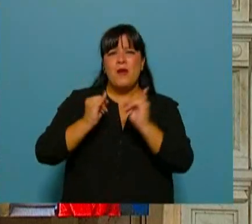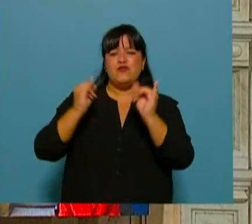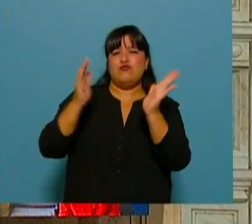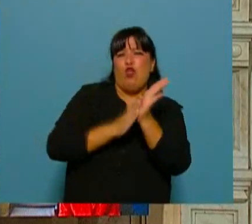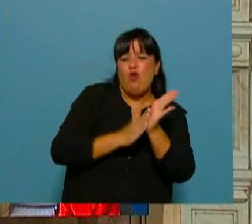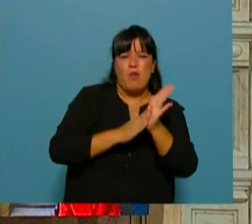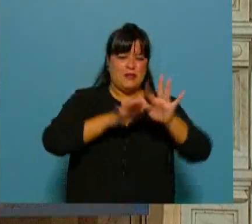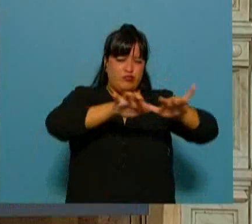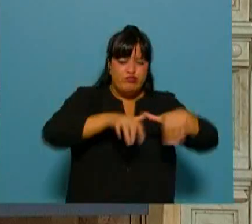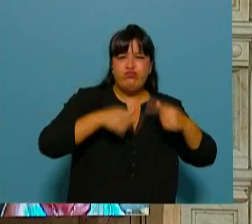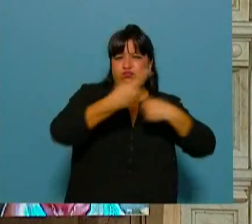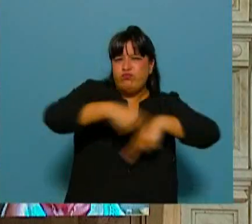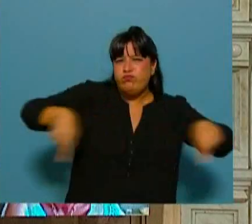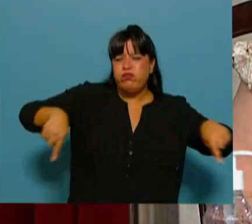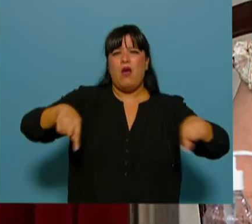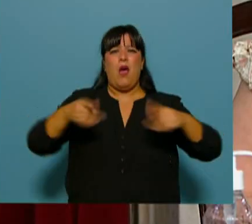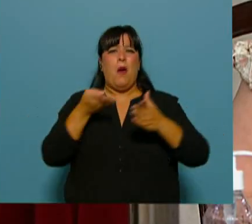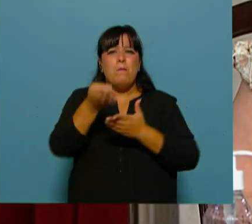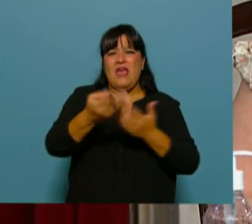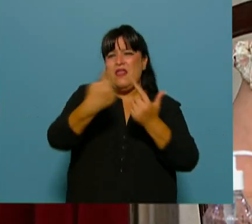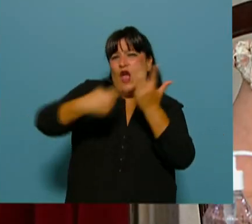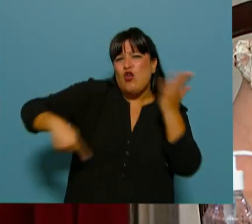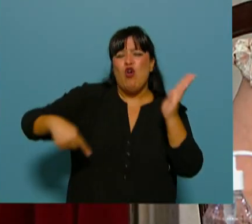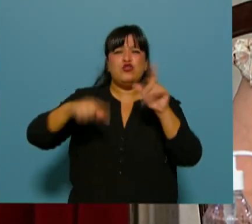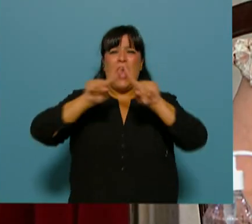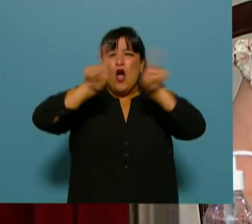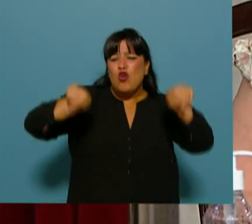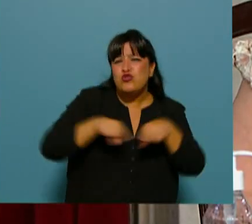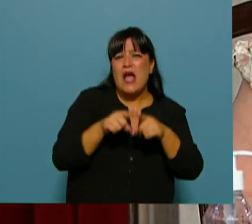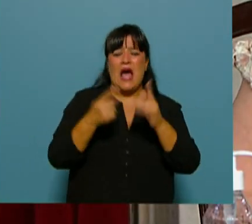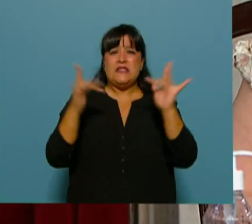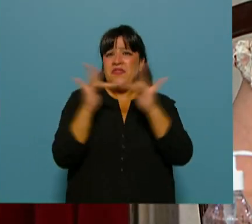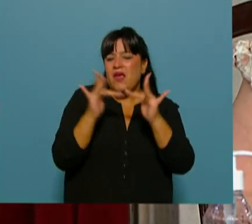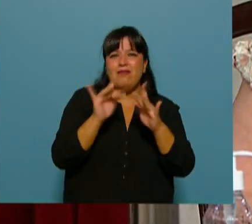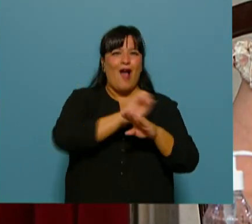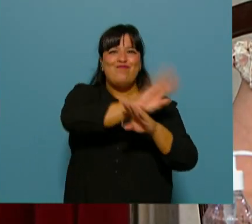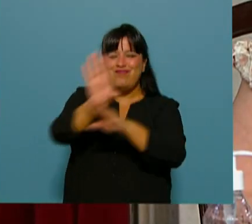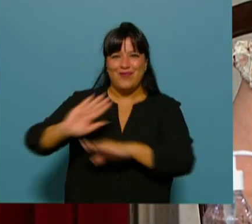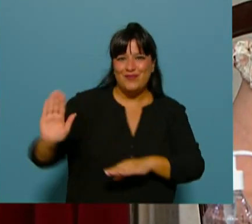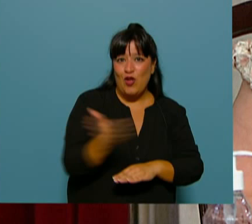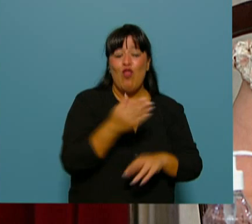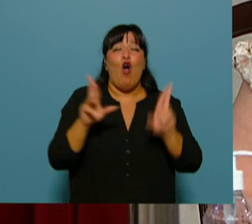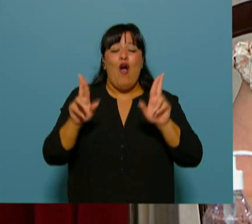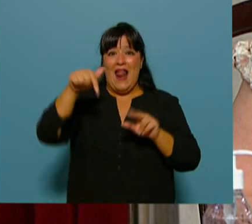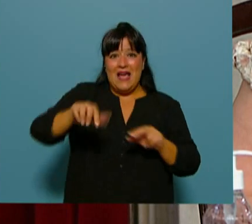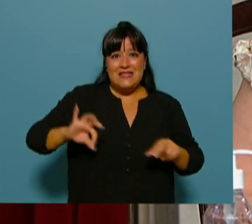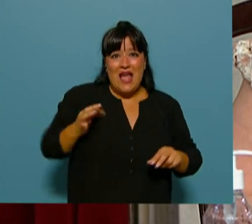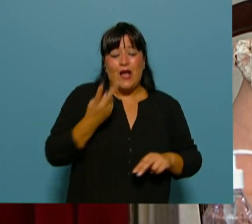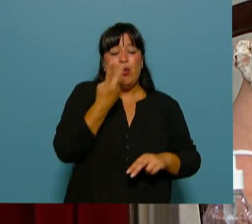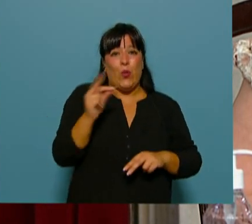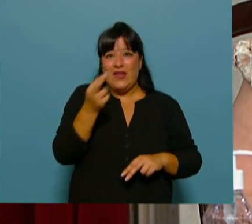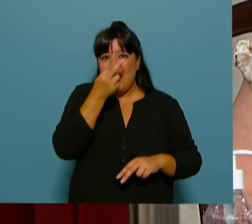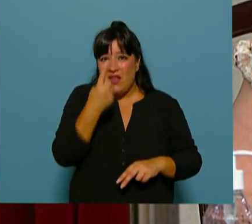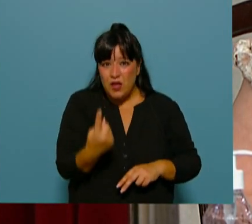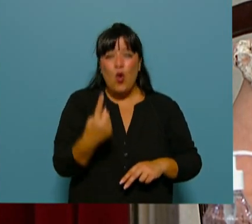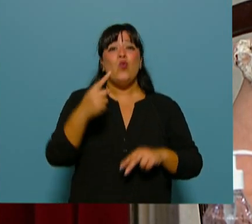documentación registral, la expedición de partidas y constancias de hechos vitales digitales. Y esperamos este año que más de